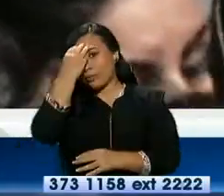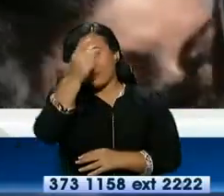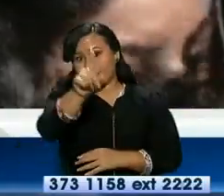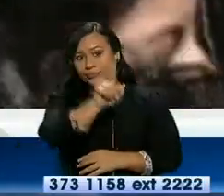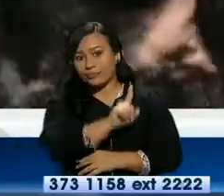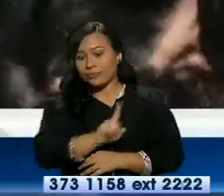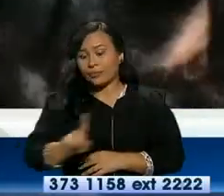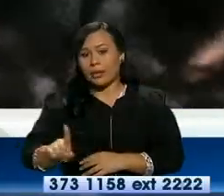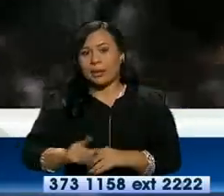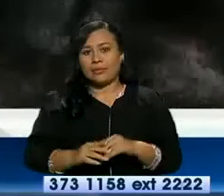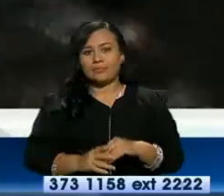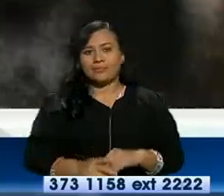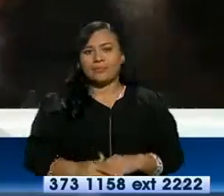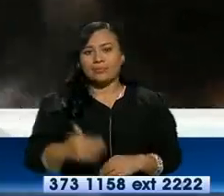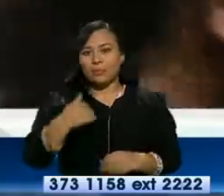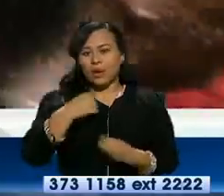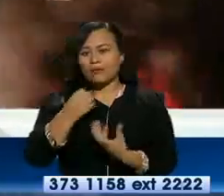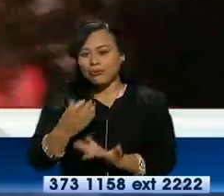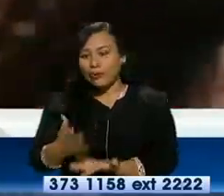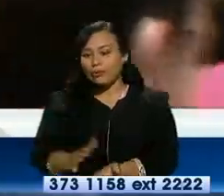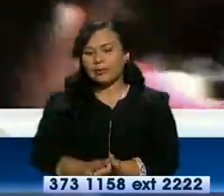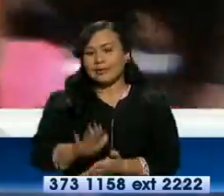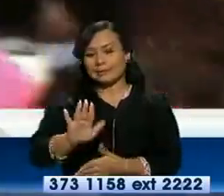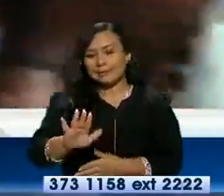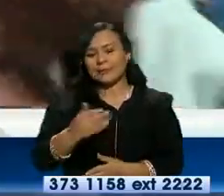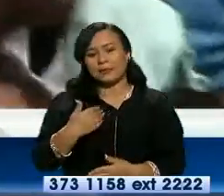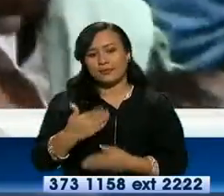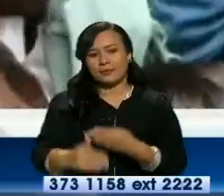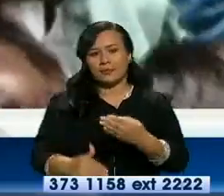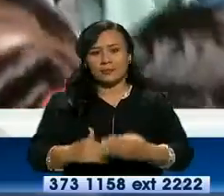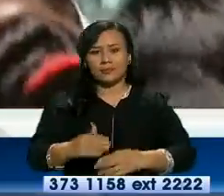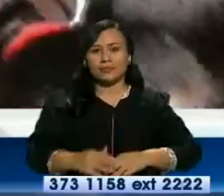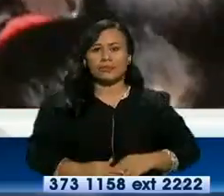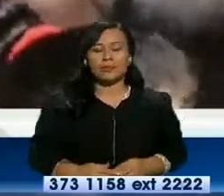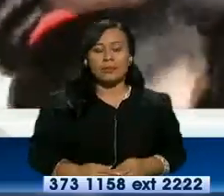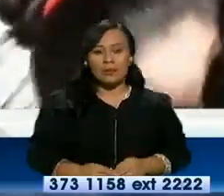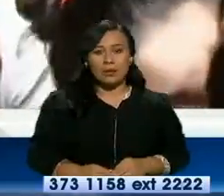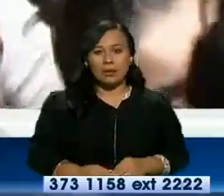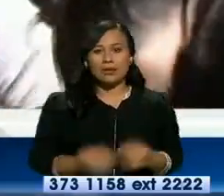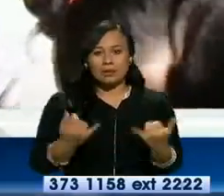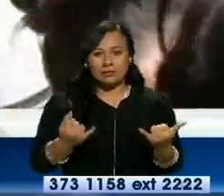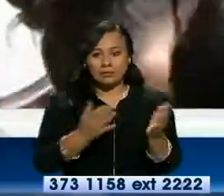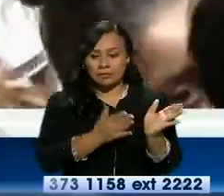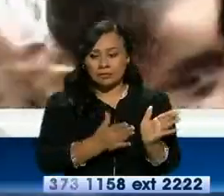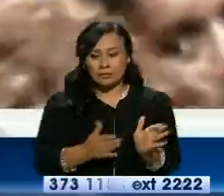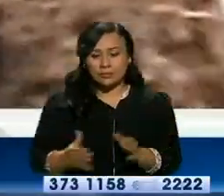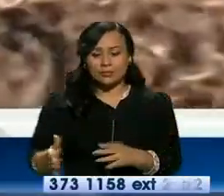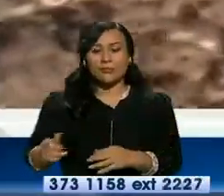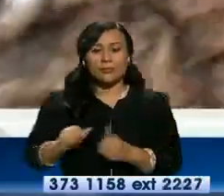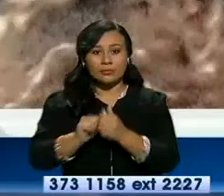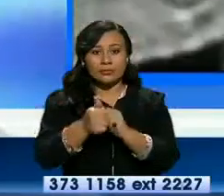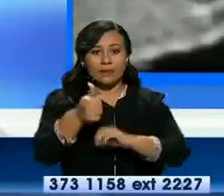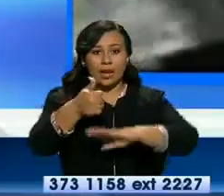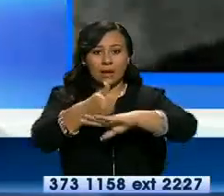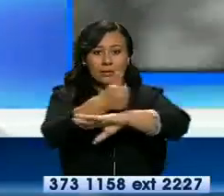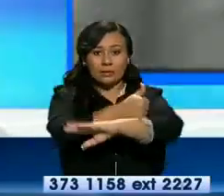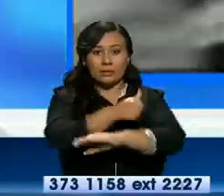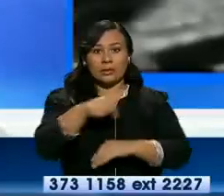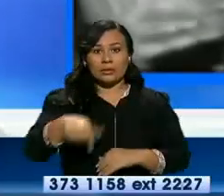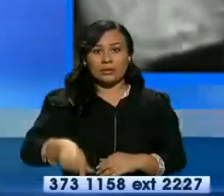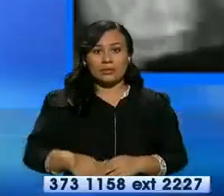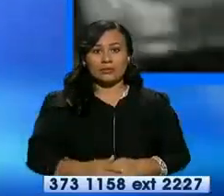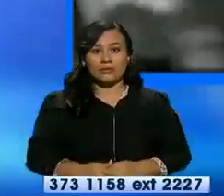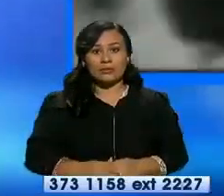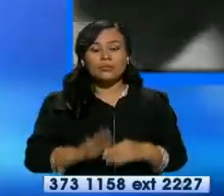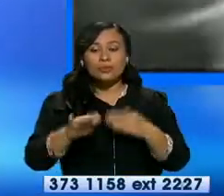y exigían justicia, al igual que los padres que estaban fuera del colegio fiscal implicado. Que haga más control, que en